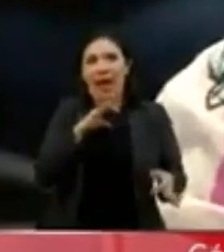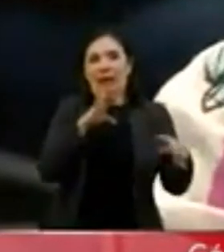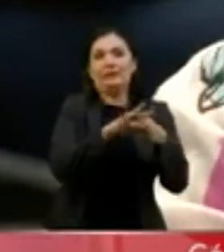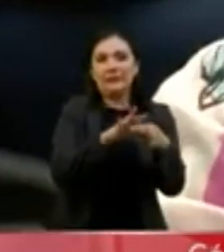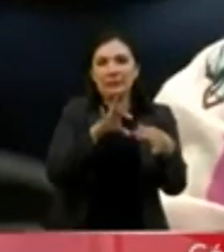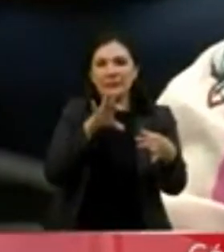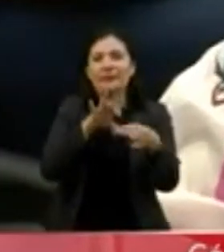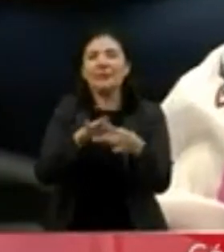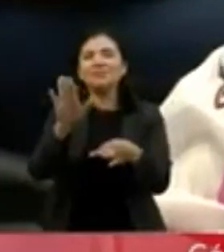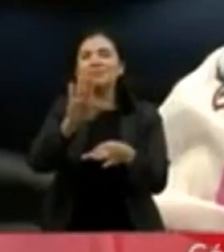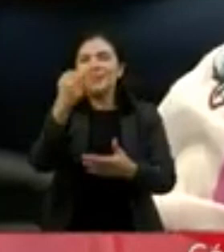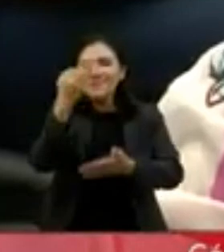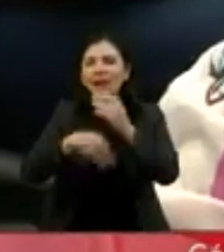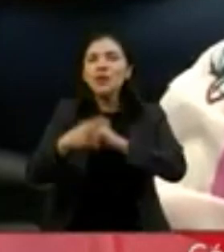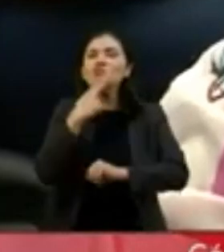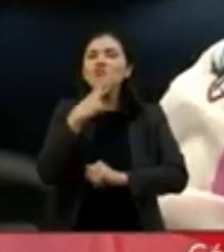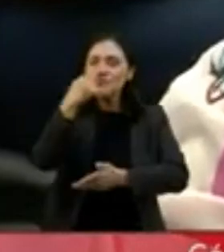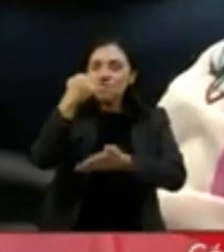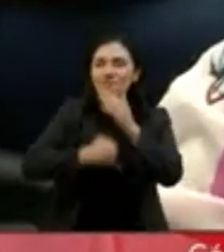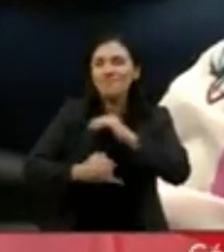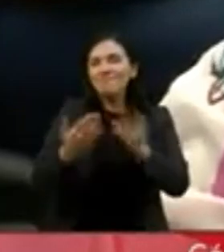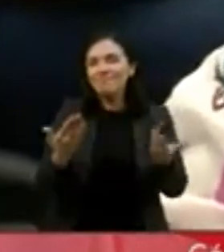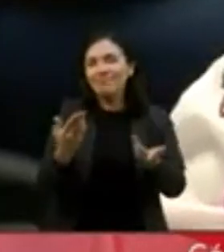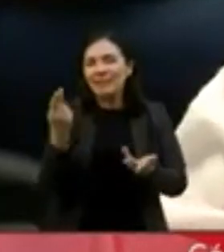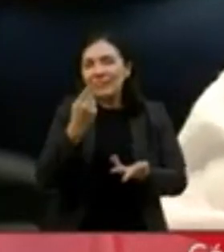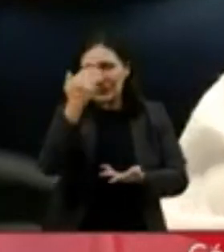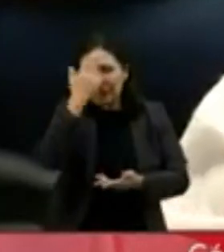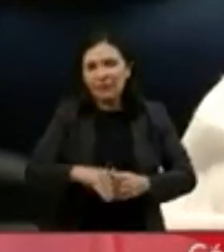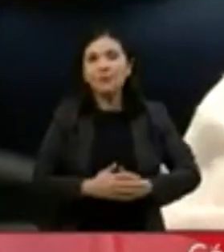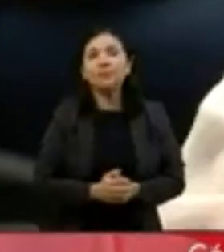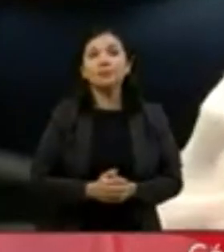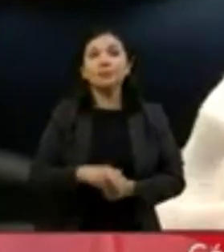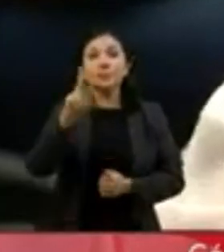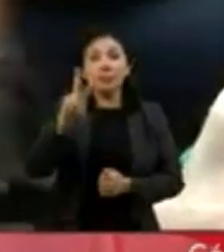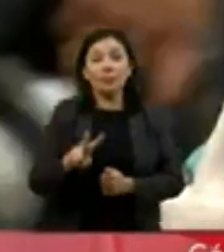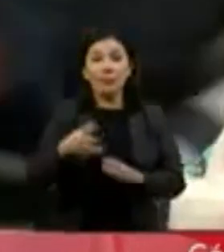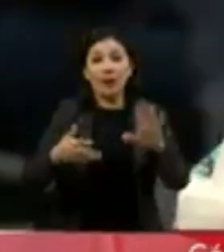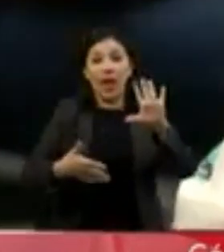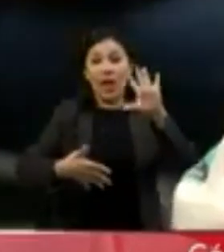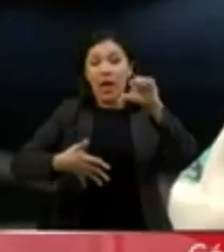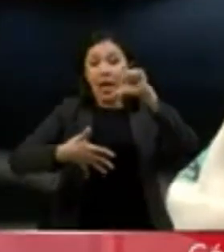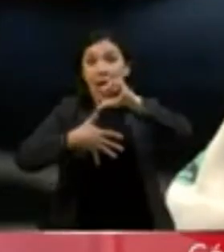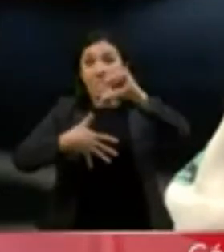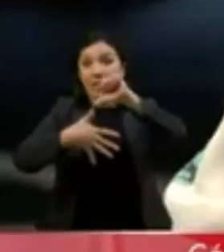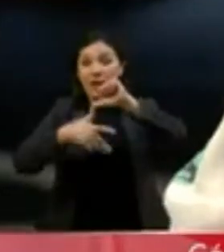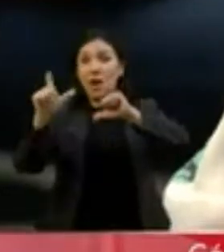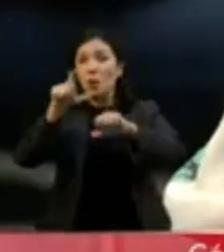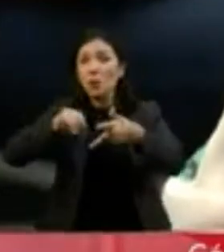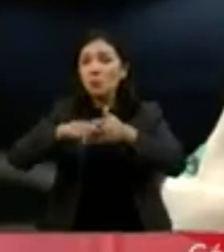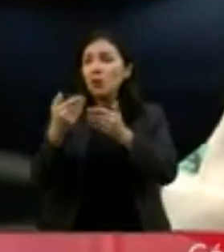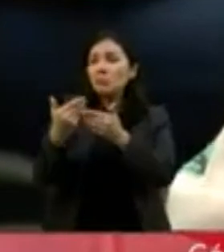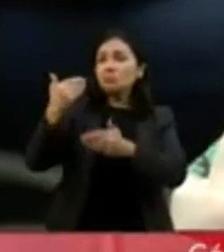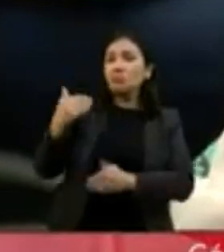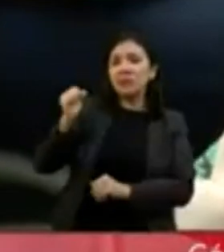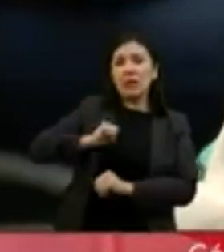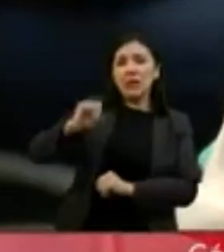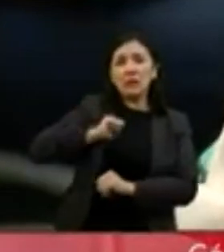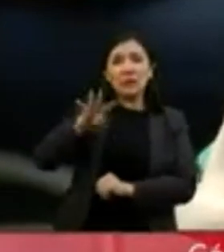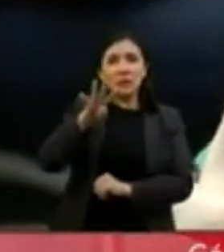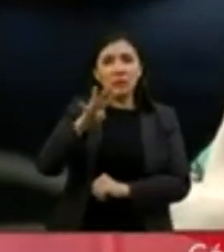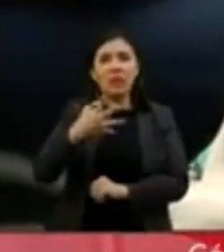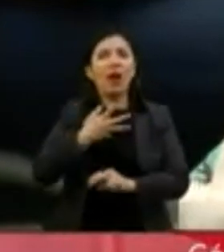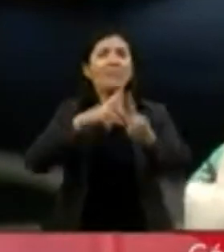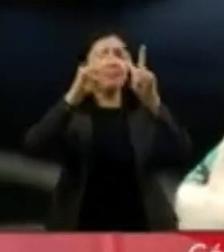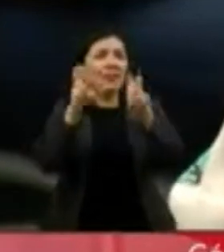que hay que saber utilizarlos en Sudamérica desde el siglo XIX tenemos estos